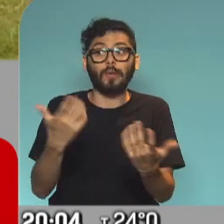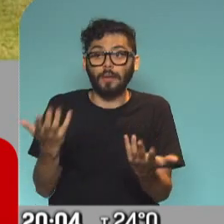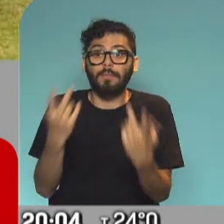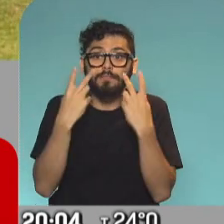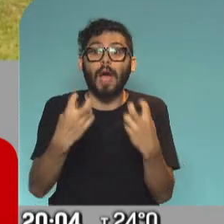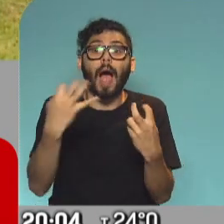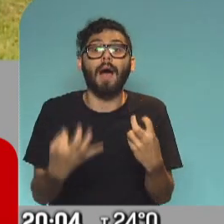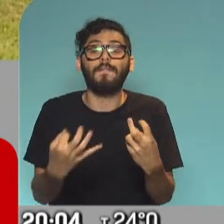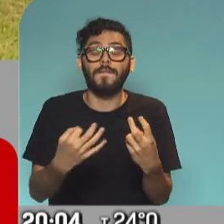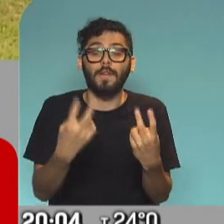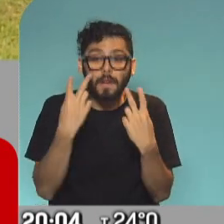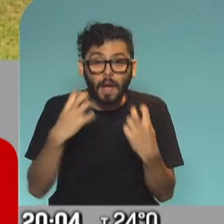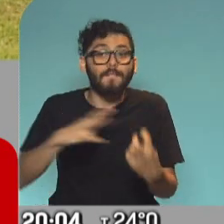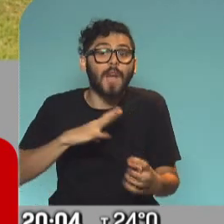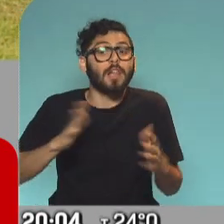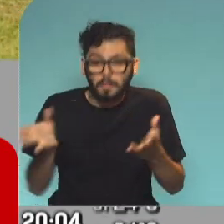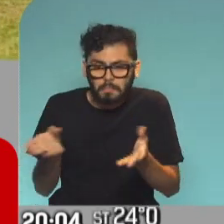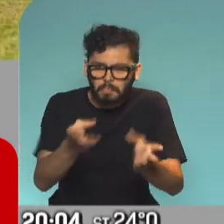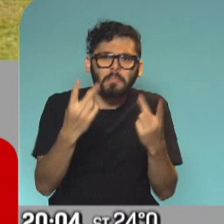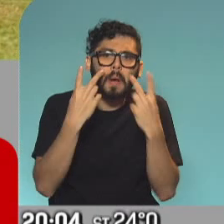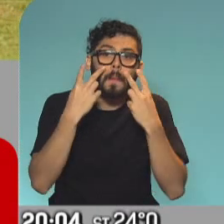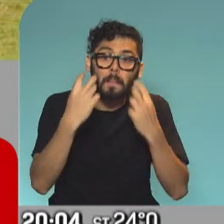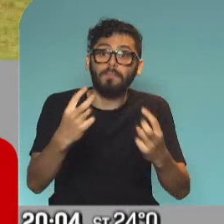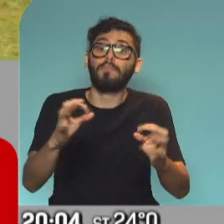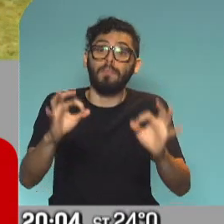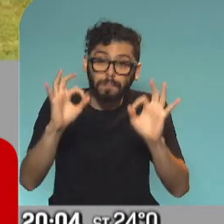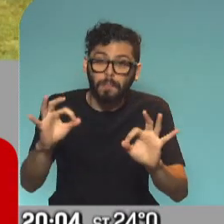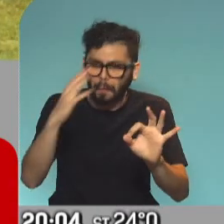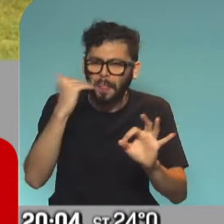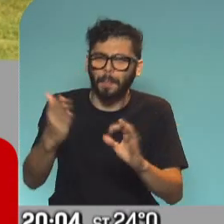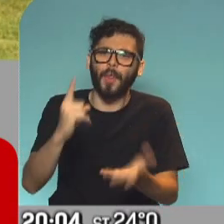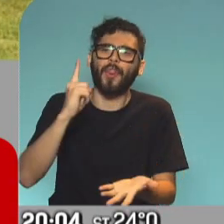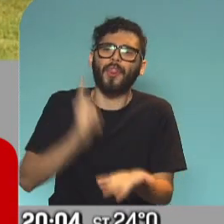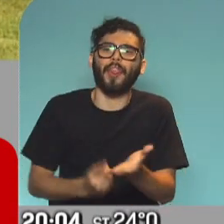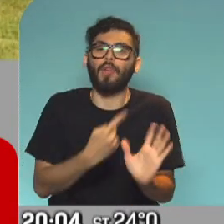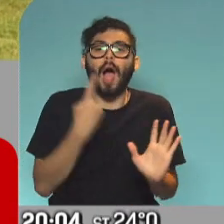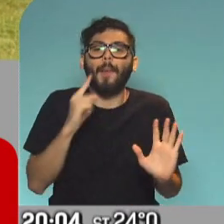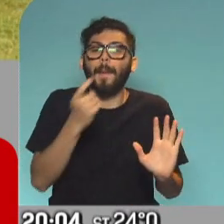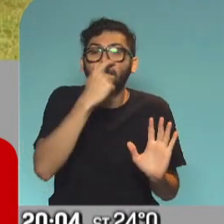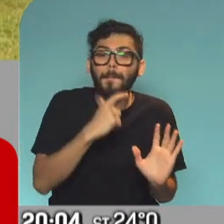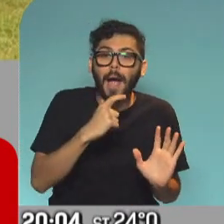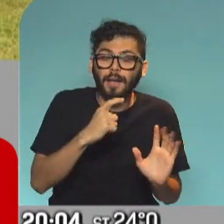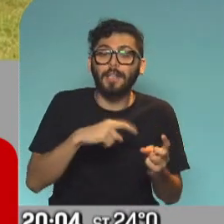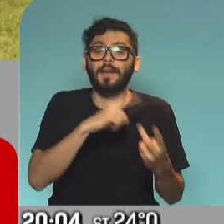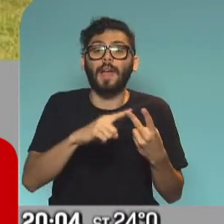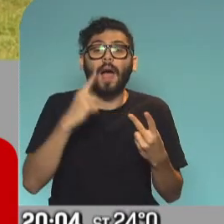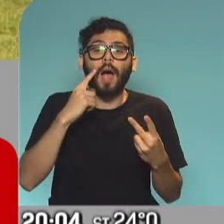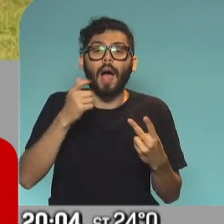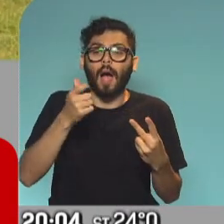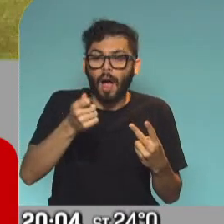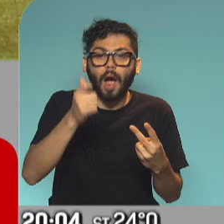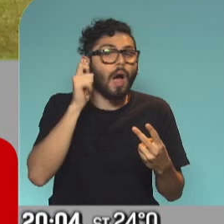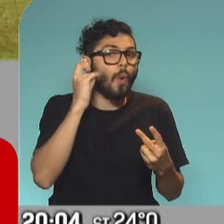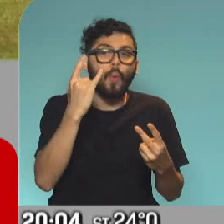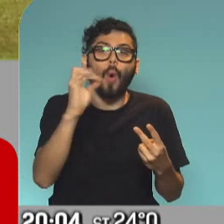investiguen todo lo que todavía no se investigó y solo entonces habrá una decisión sobre Mauricio Macri y sobre Oscar Aguad. Es un anticipo, simplemente Néstor